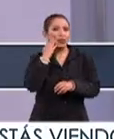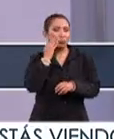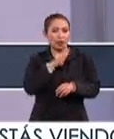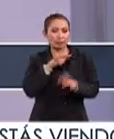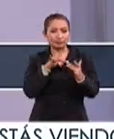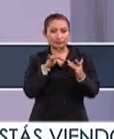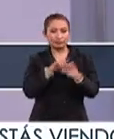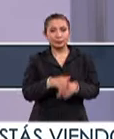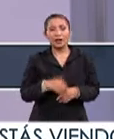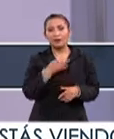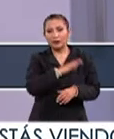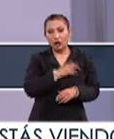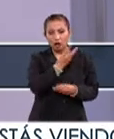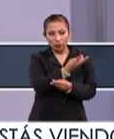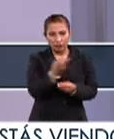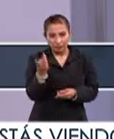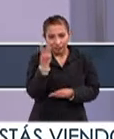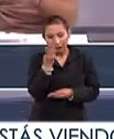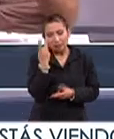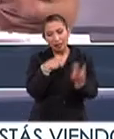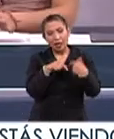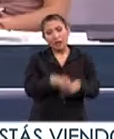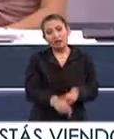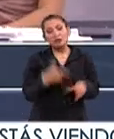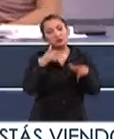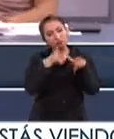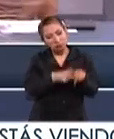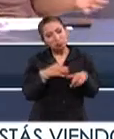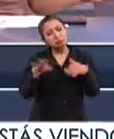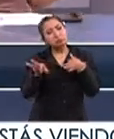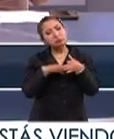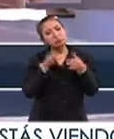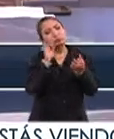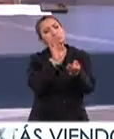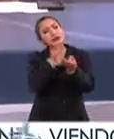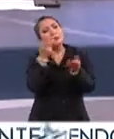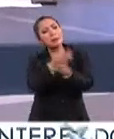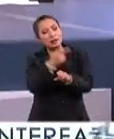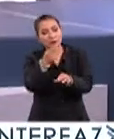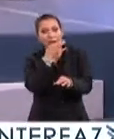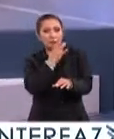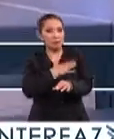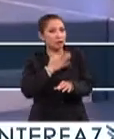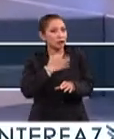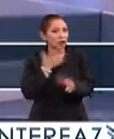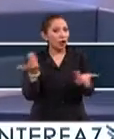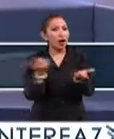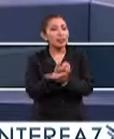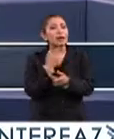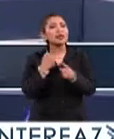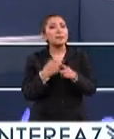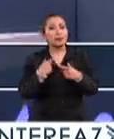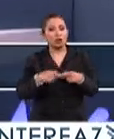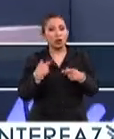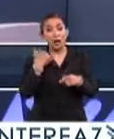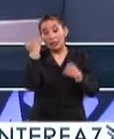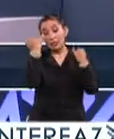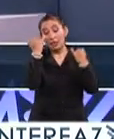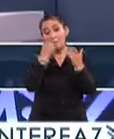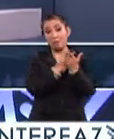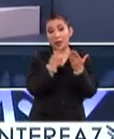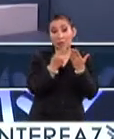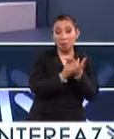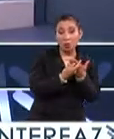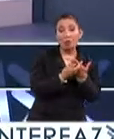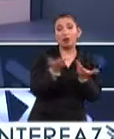pues muchísimas gracias a los tres por haber estado con nosotros, los seguiremos muy de cerca. Por favor, avísenos de los ganadores y de estas iniciativas del